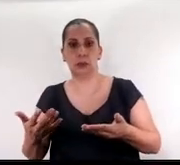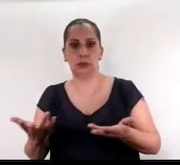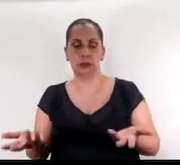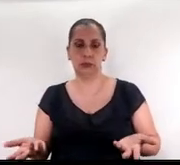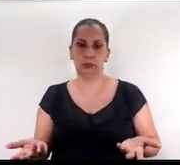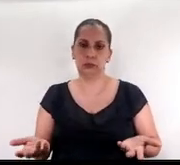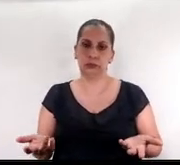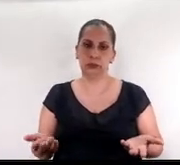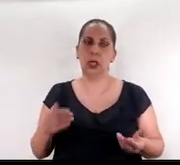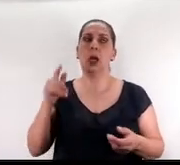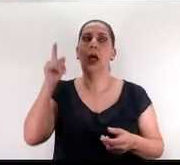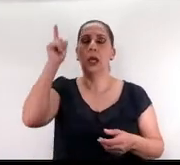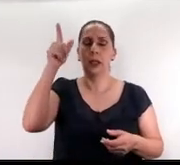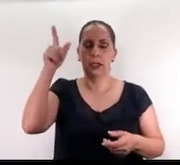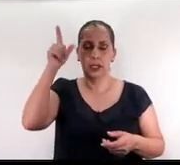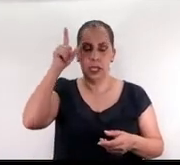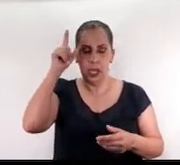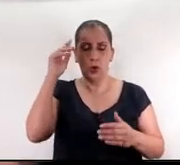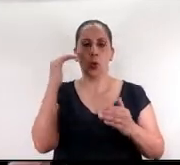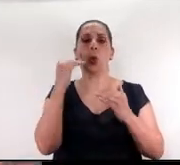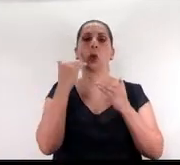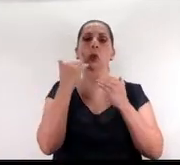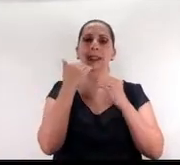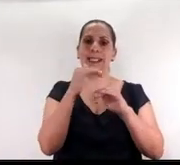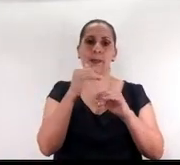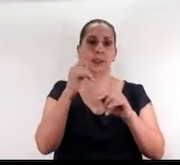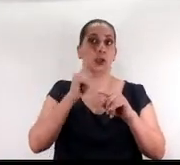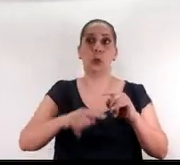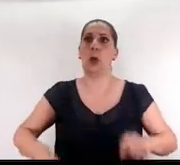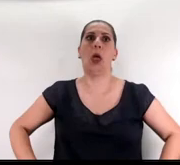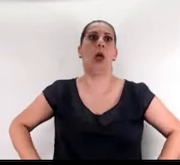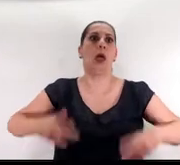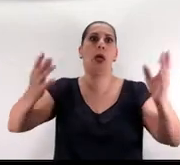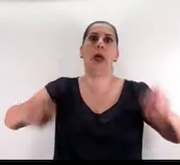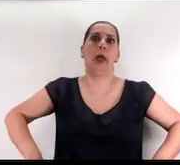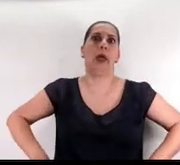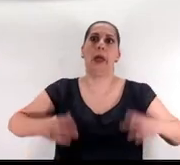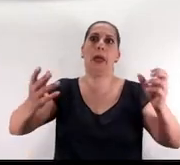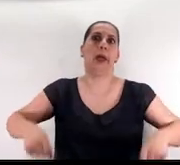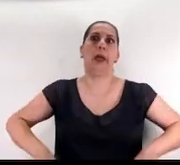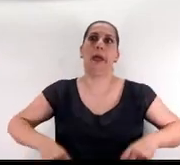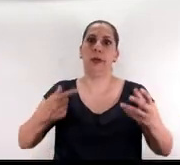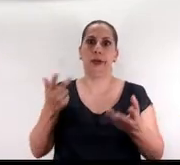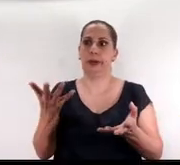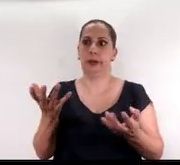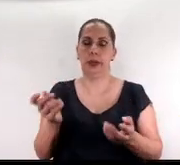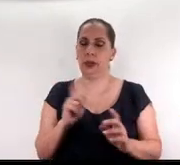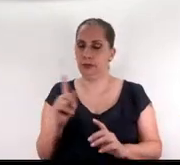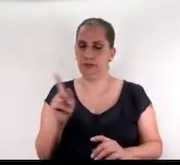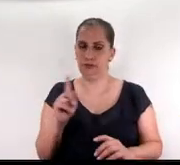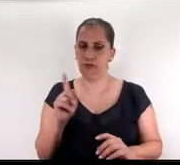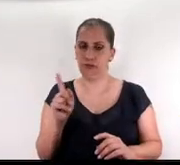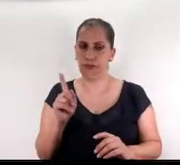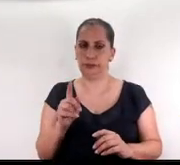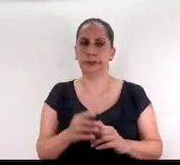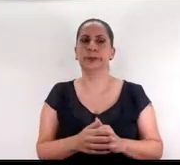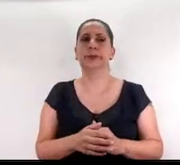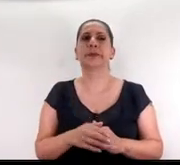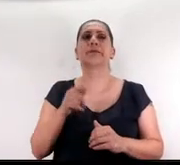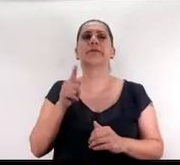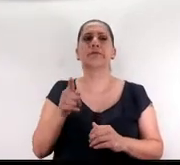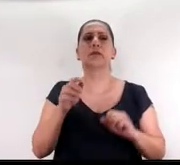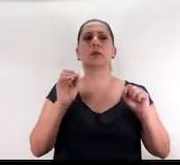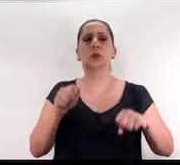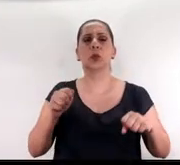claro, con un límite, con un menú, no es que pueden gastar en lo que les da, que pudieran gastar en lo que les da la gana. Pero eso más bien